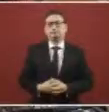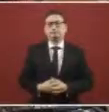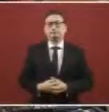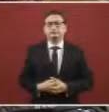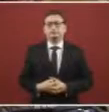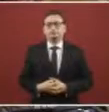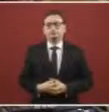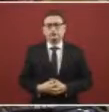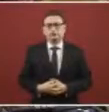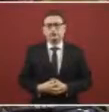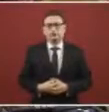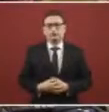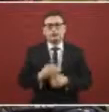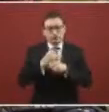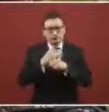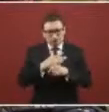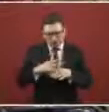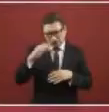científica